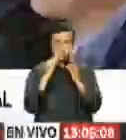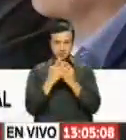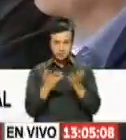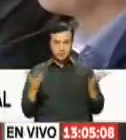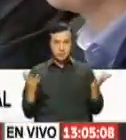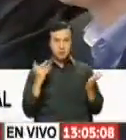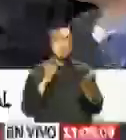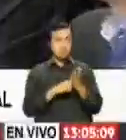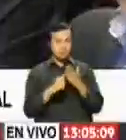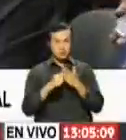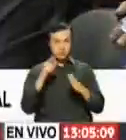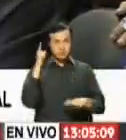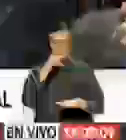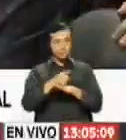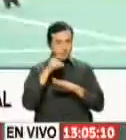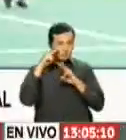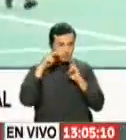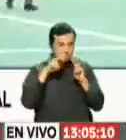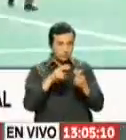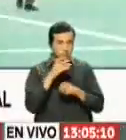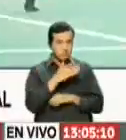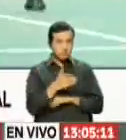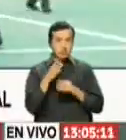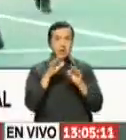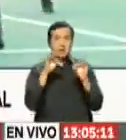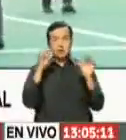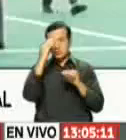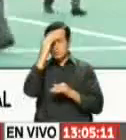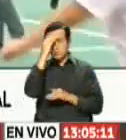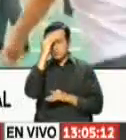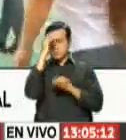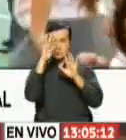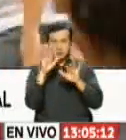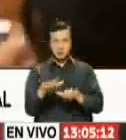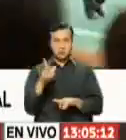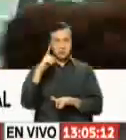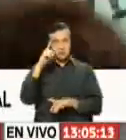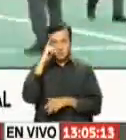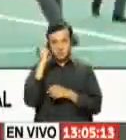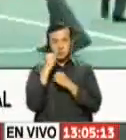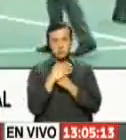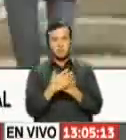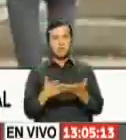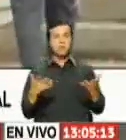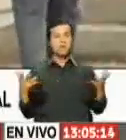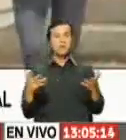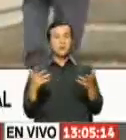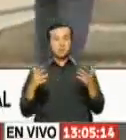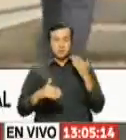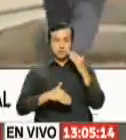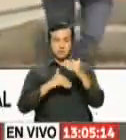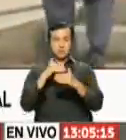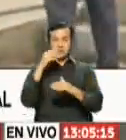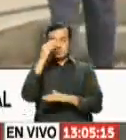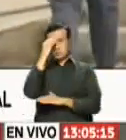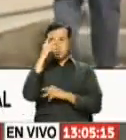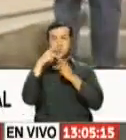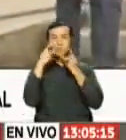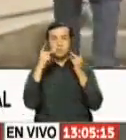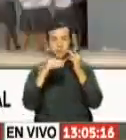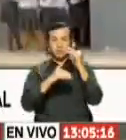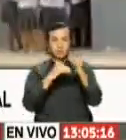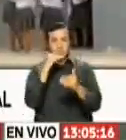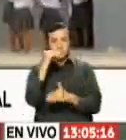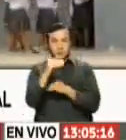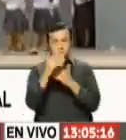el ministro ha dispuesto sea investigado. Sobre la calidad de la educación, el secretario de Estado expuso conclusiones que hablan de los avances de la educación pública a